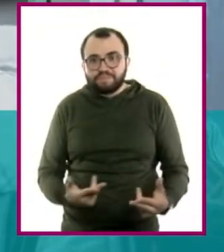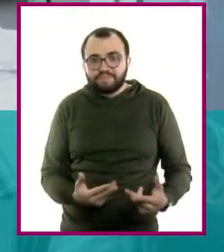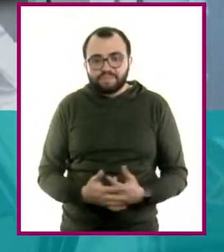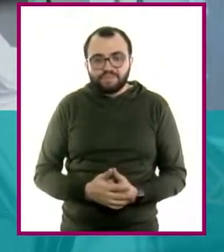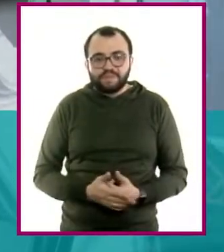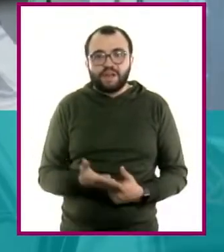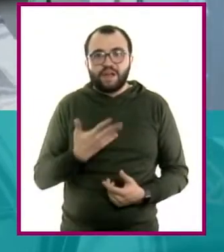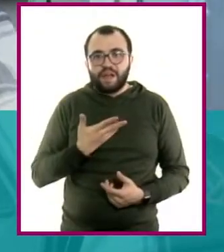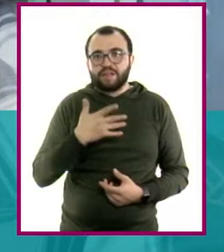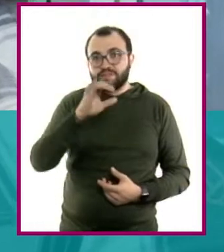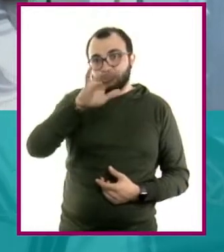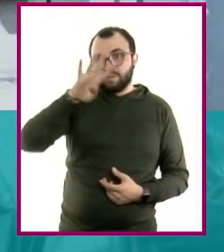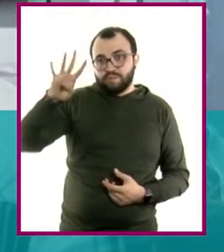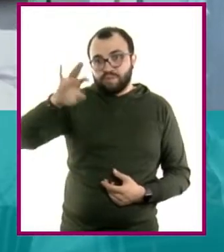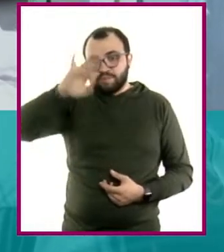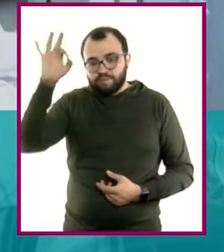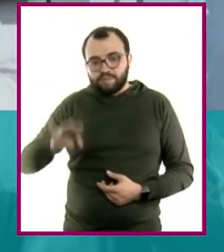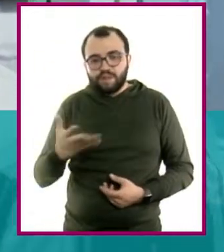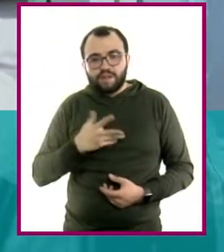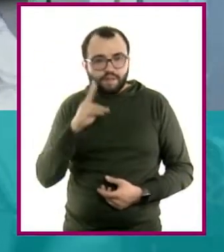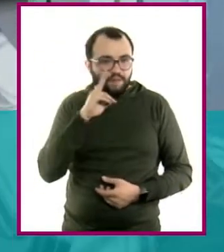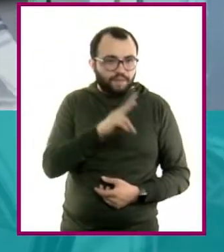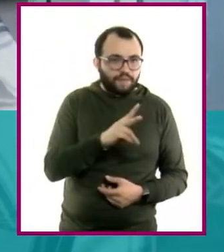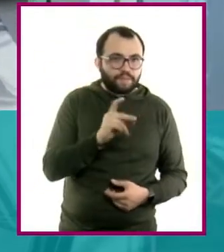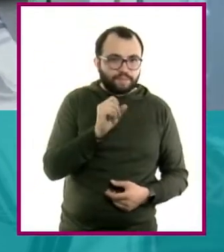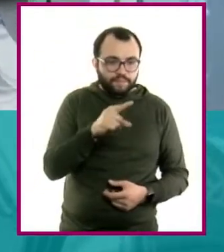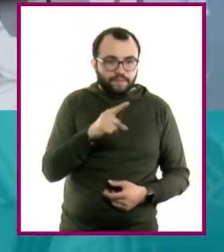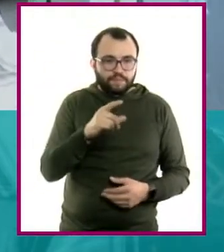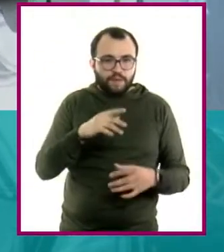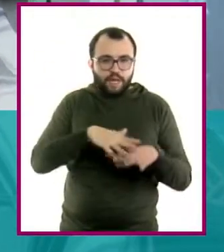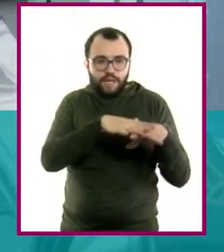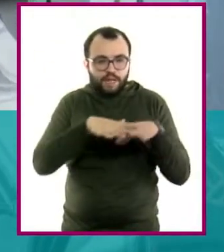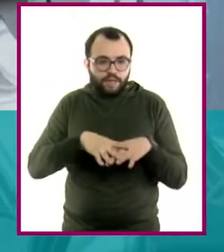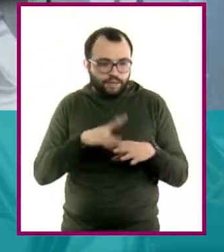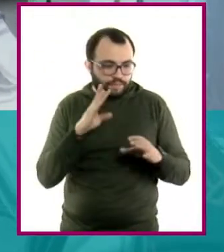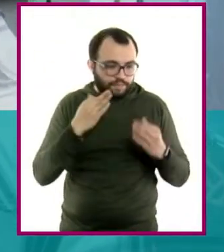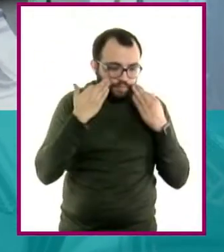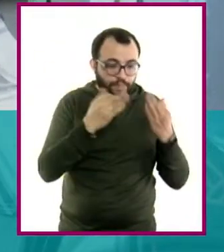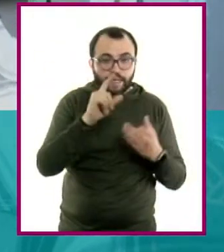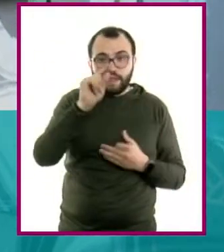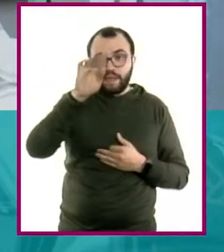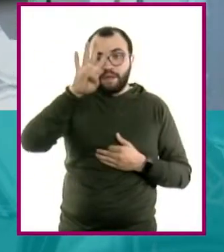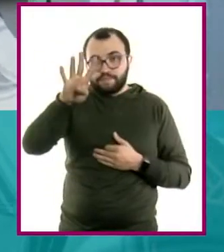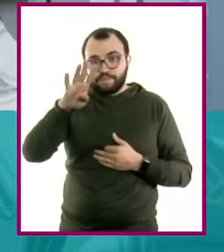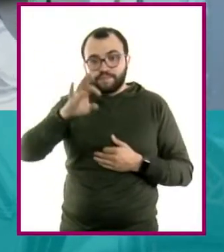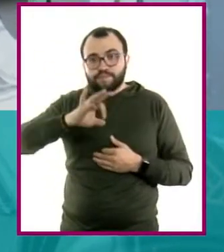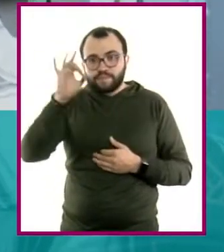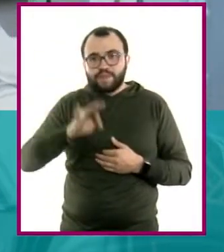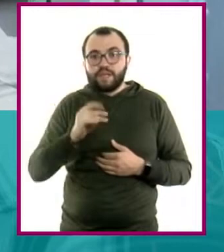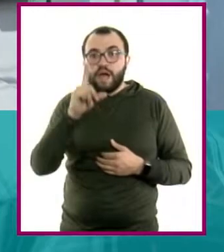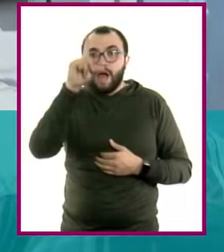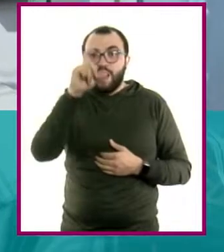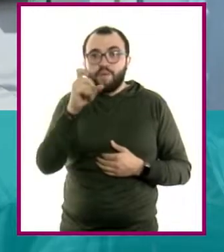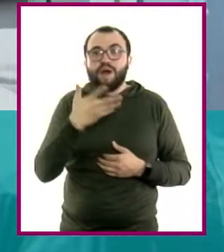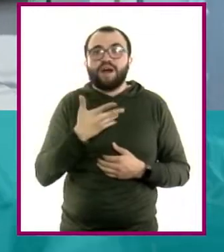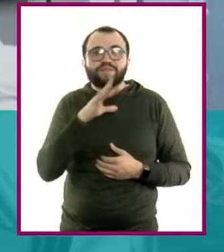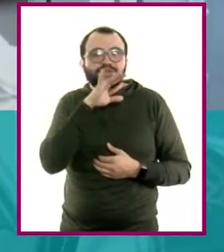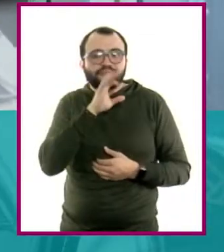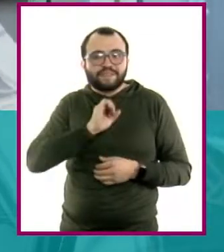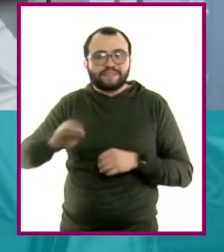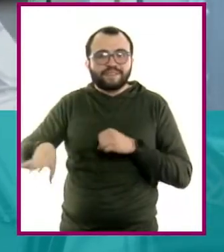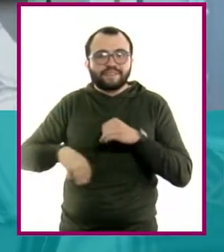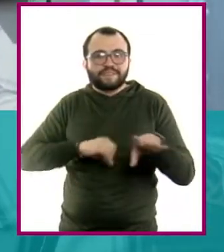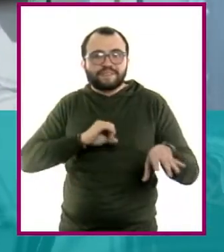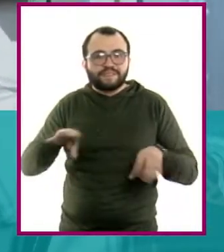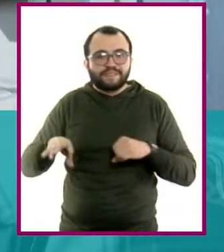54% se ha desertificado, de acuerdo con la Red Nacional de Monitoreo. El 74% de los cuerpos de agua están contaminados en diferentes